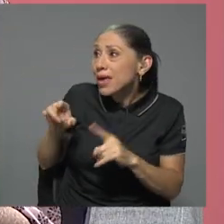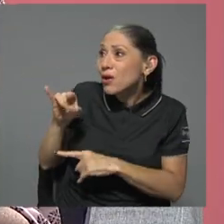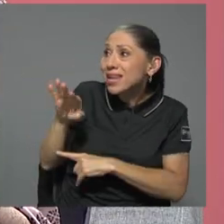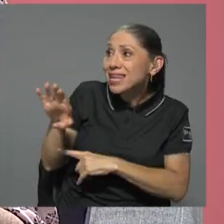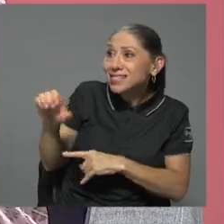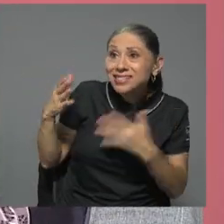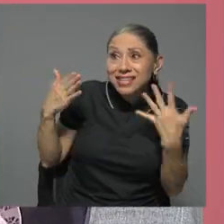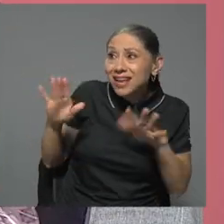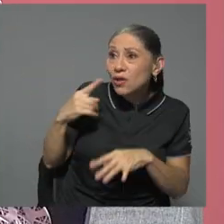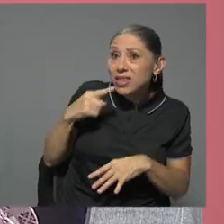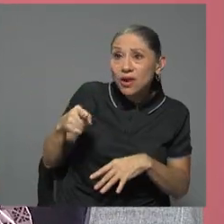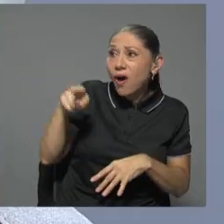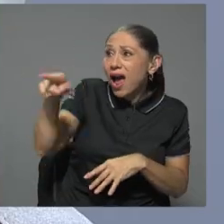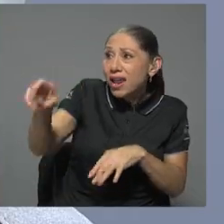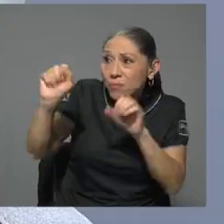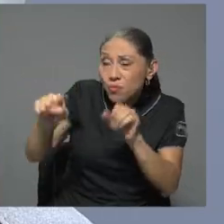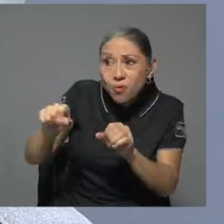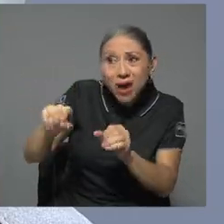porque